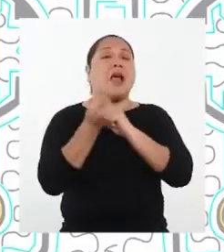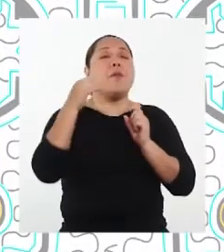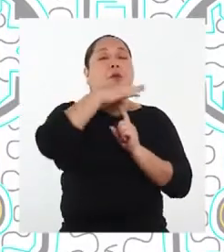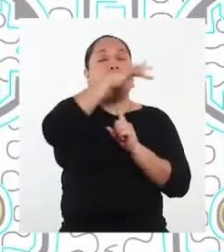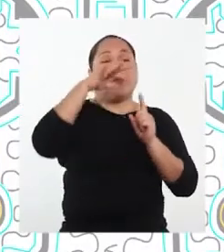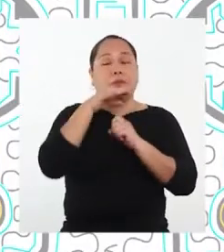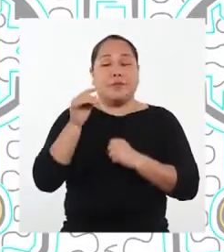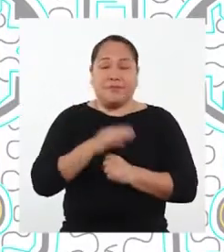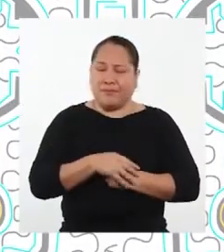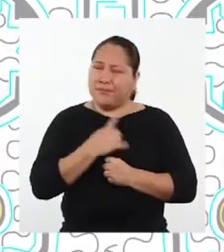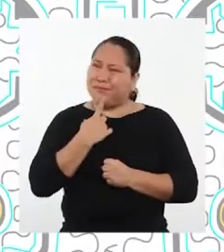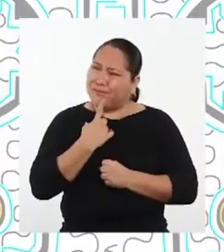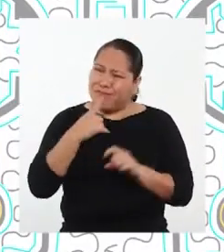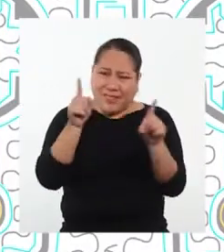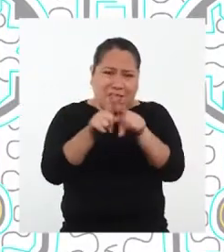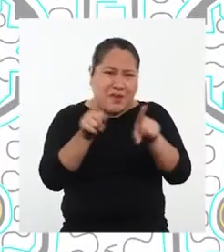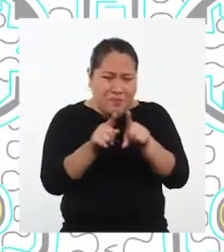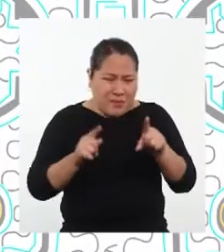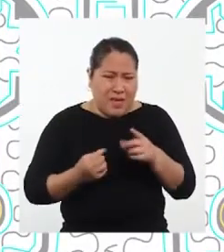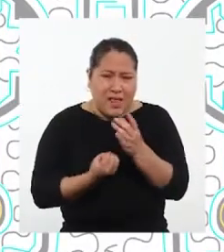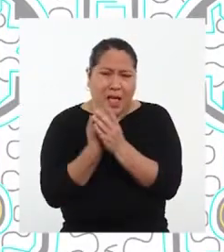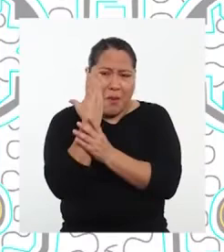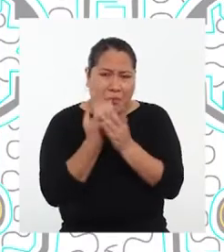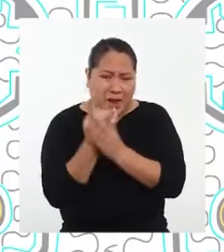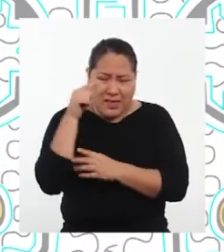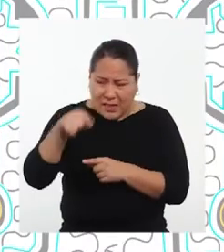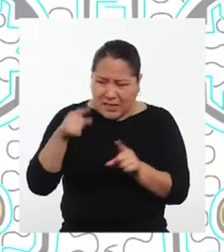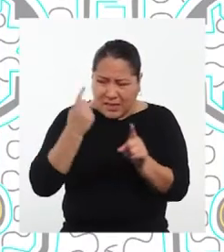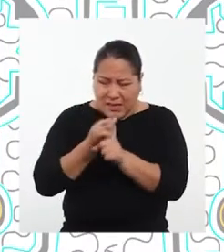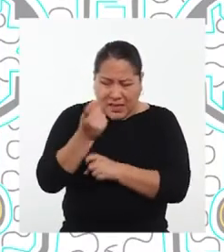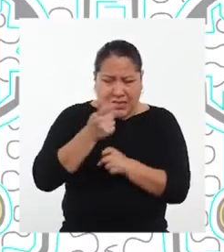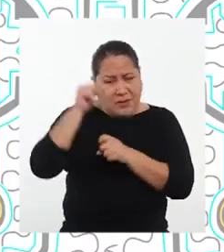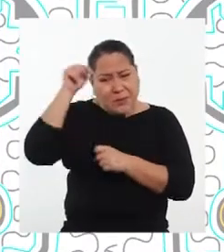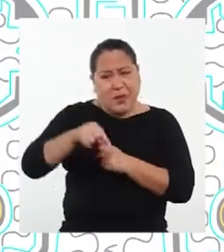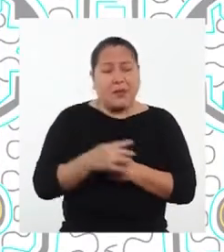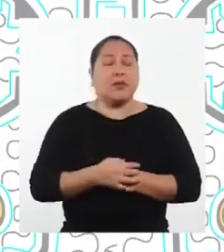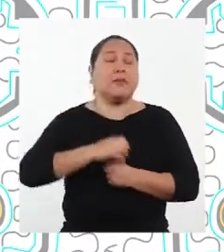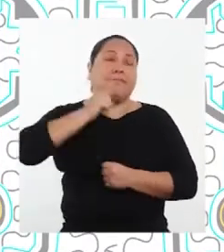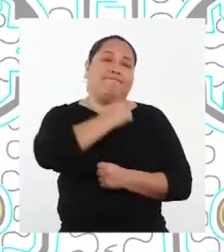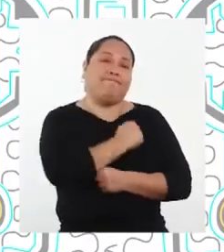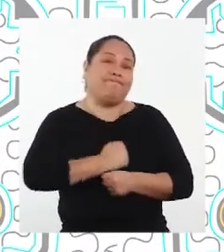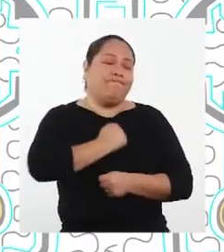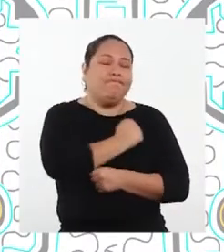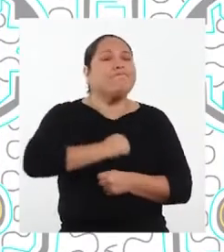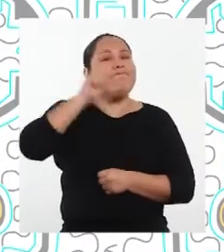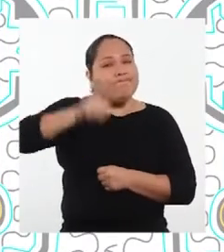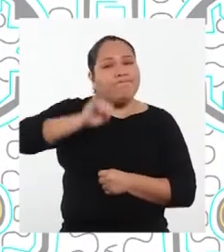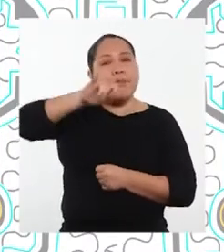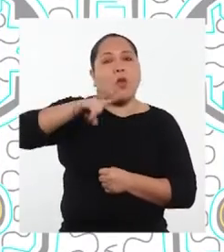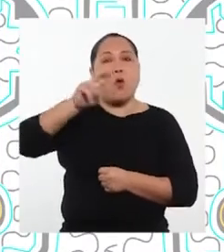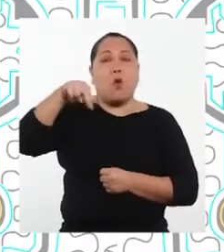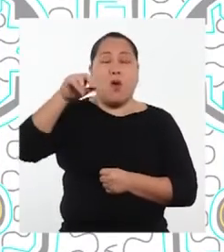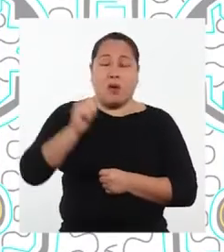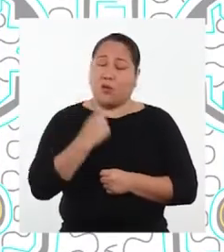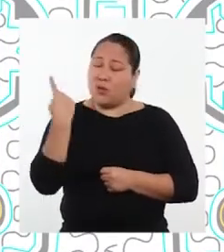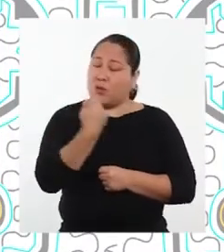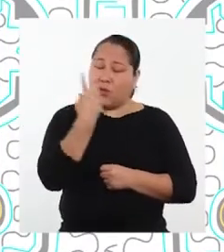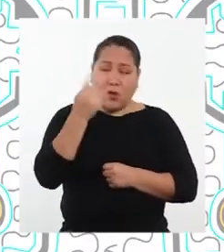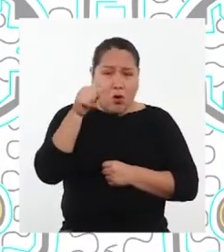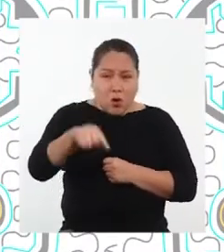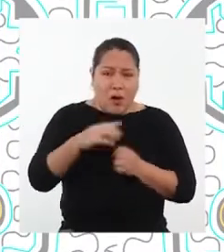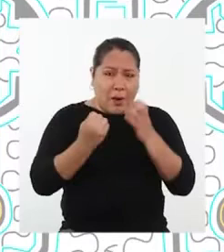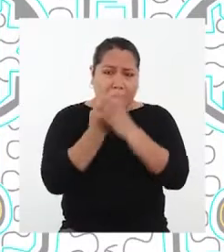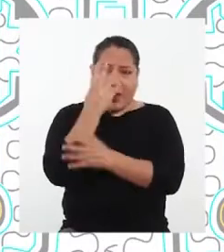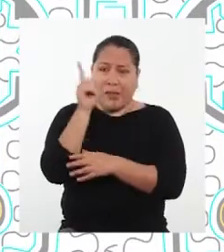serio? ¿Las plantas también son afectadas por todo esto? Lamentablemente sí, Juan. Y no solo las